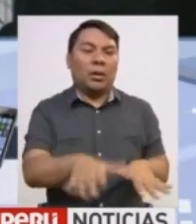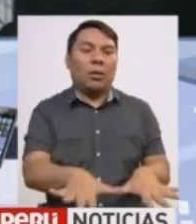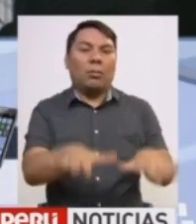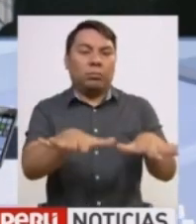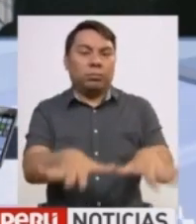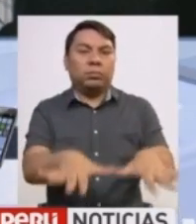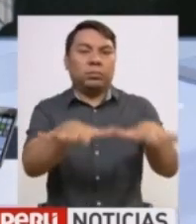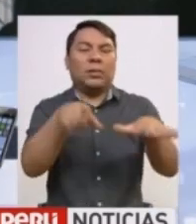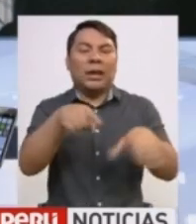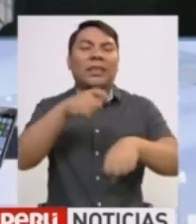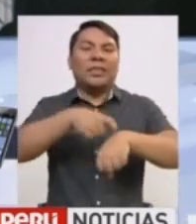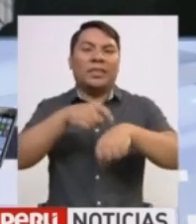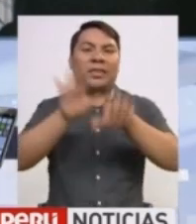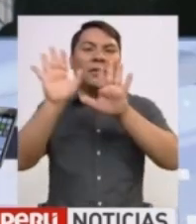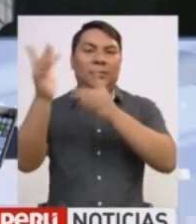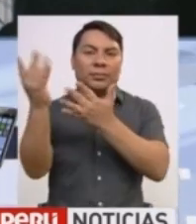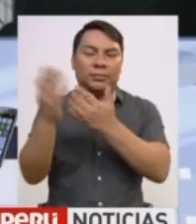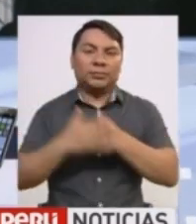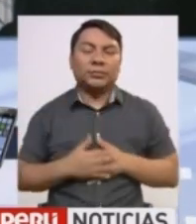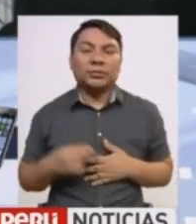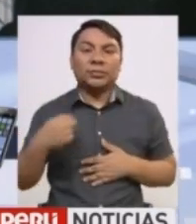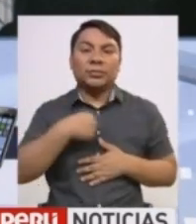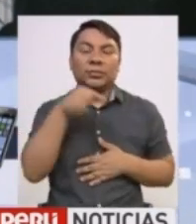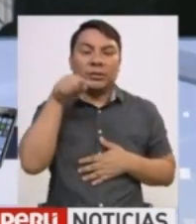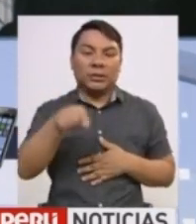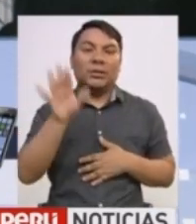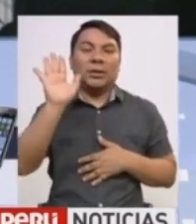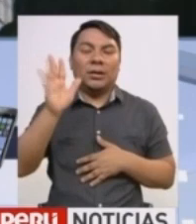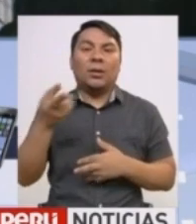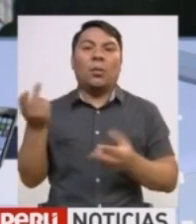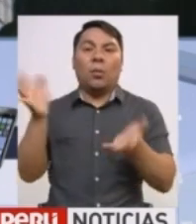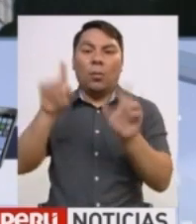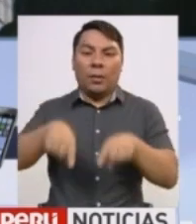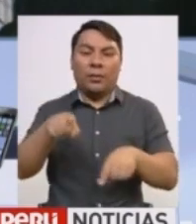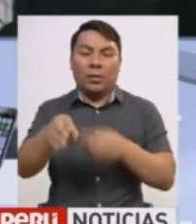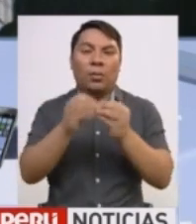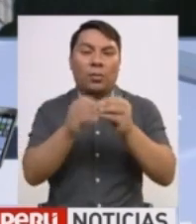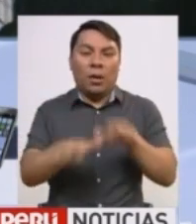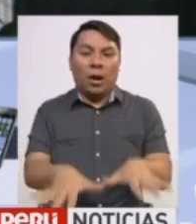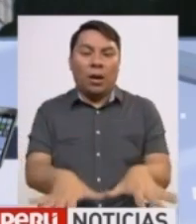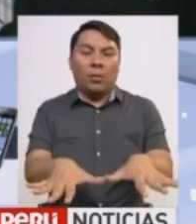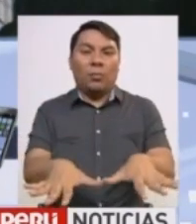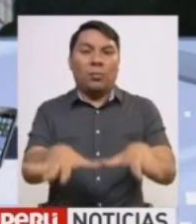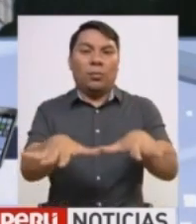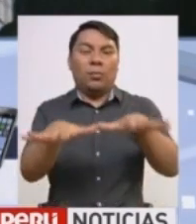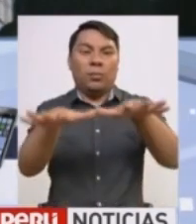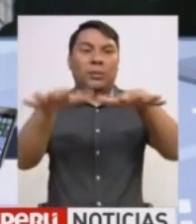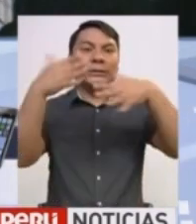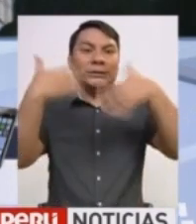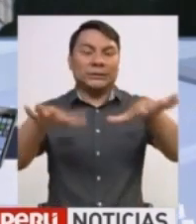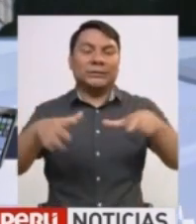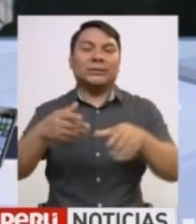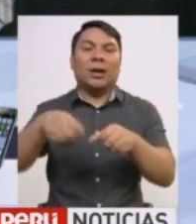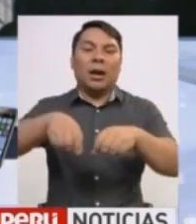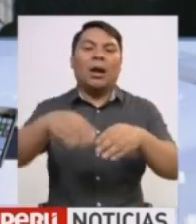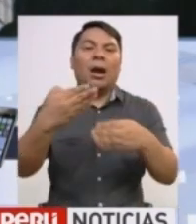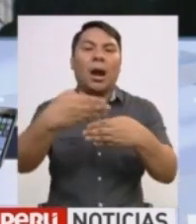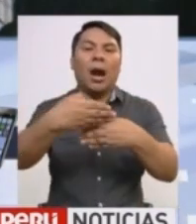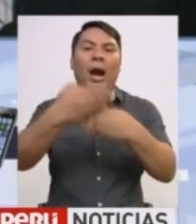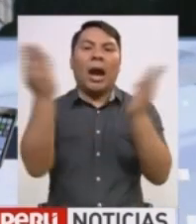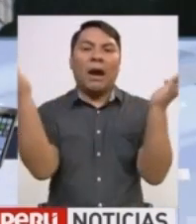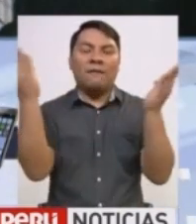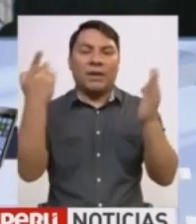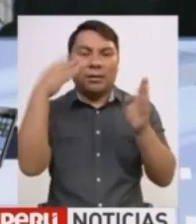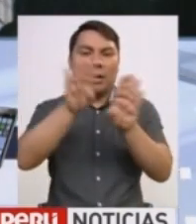toma su tiempo. Entonces nosotros a esos lugares le decimos, estamos abasteciendo con camiones cisterna en